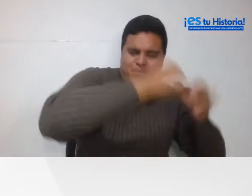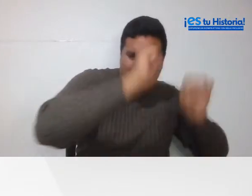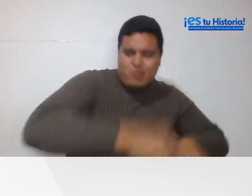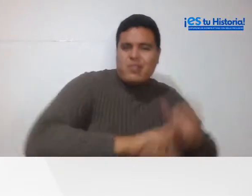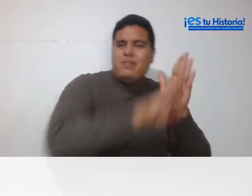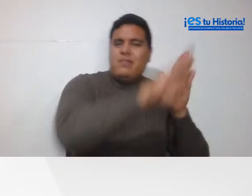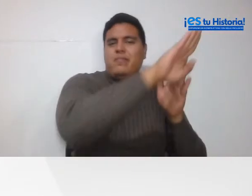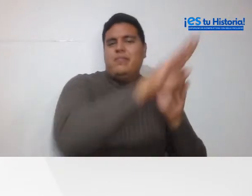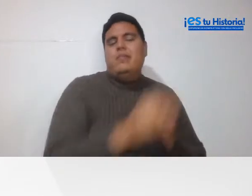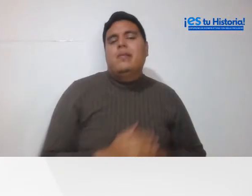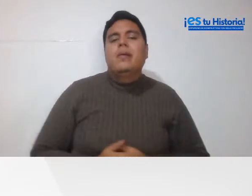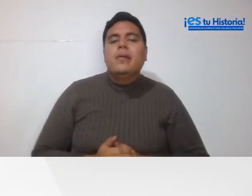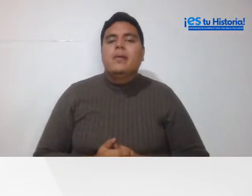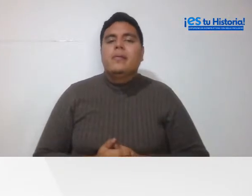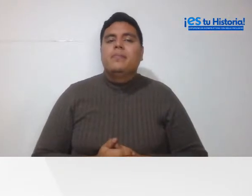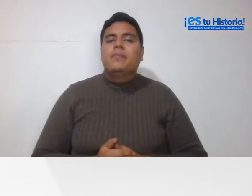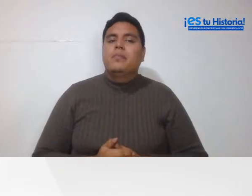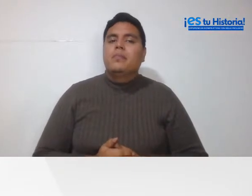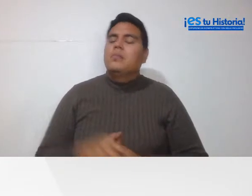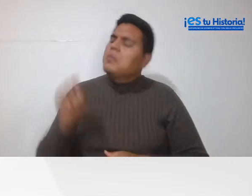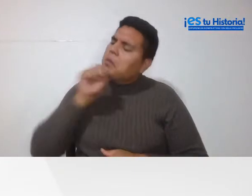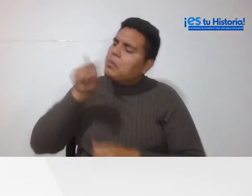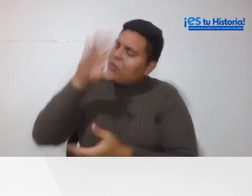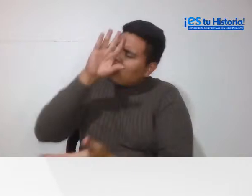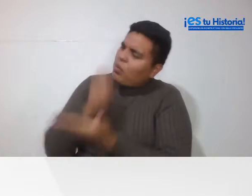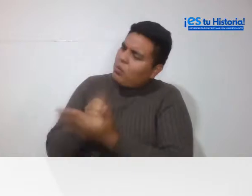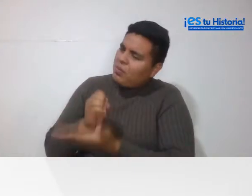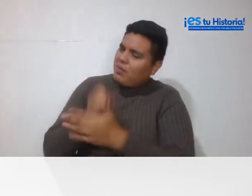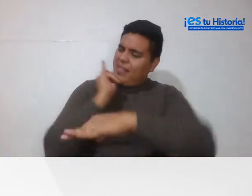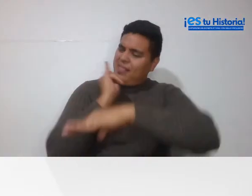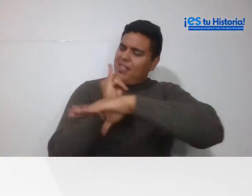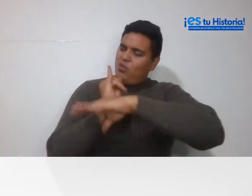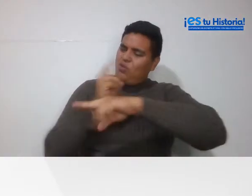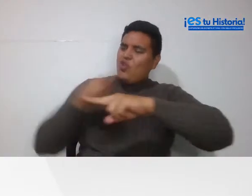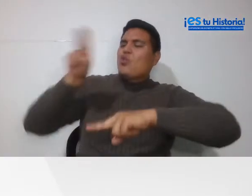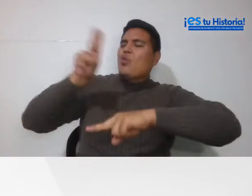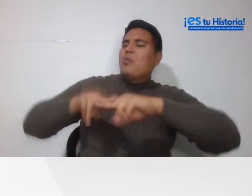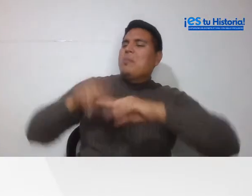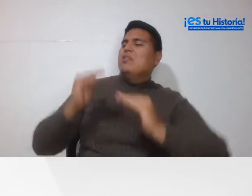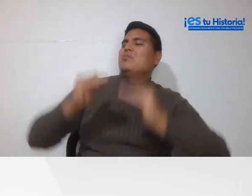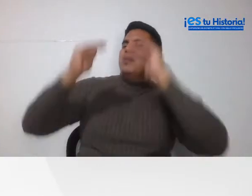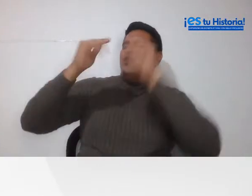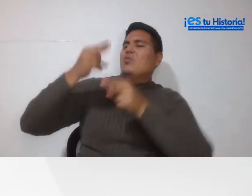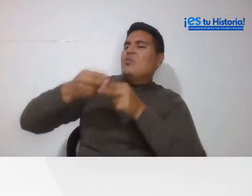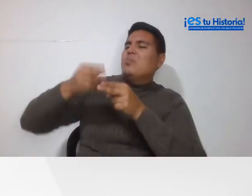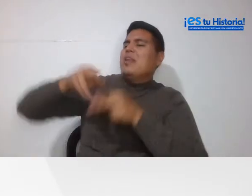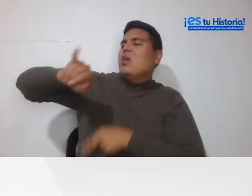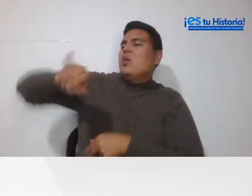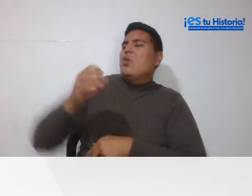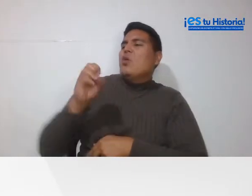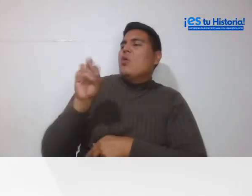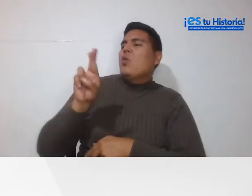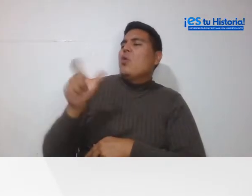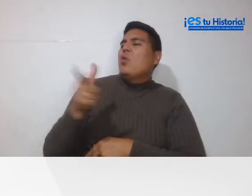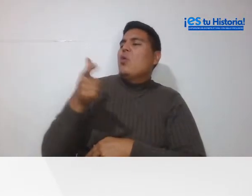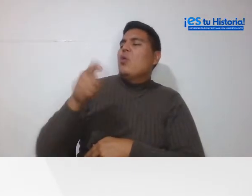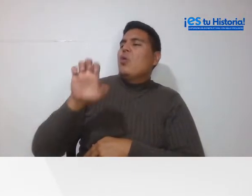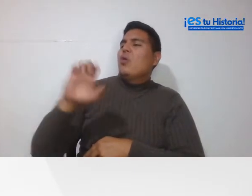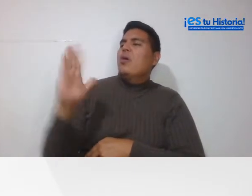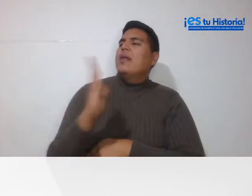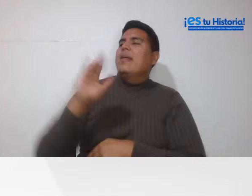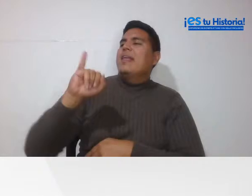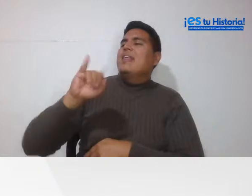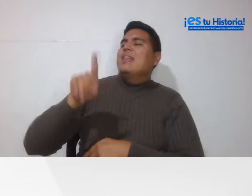esa institución educativa? Estamos hablando de la Normal Superior Jorge Isaacs de Roldanillo, del Valle del Cauca. Ese aporte tan importante que está